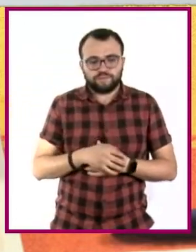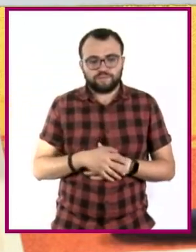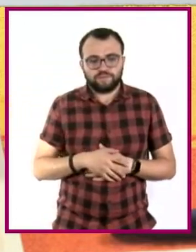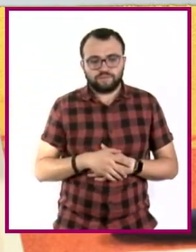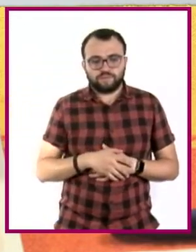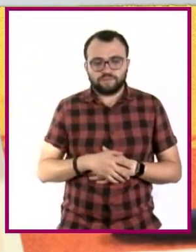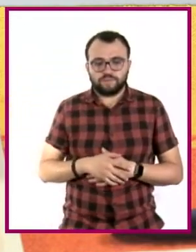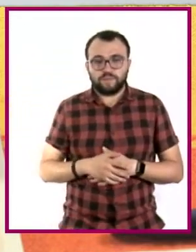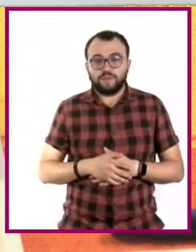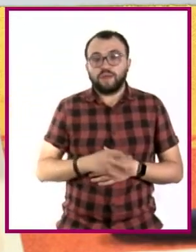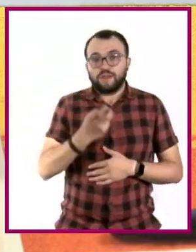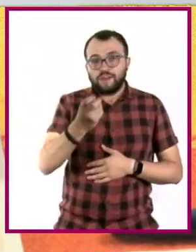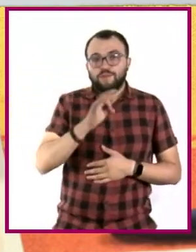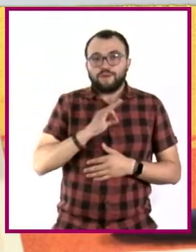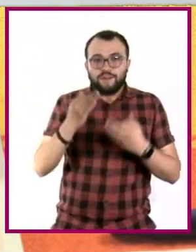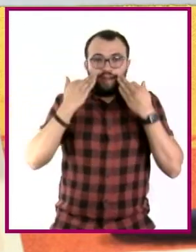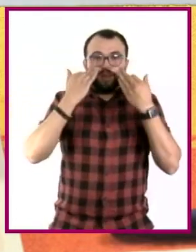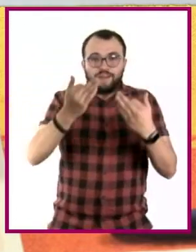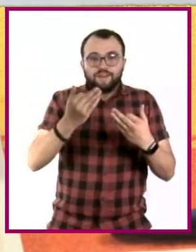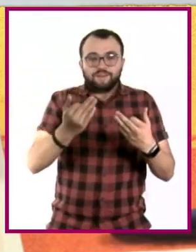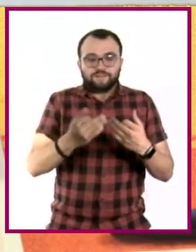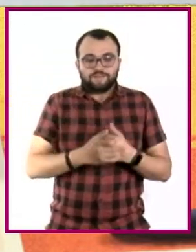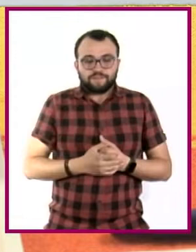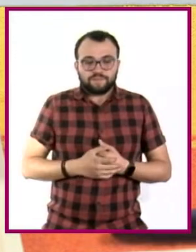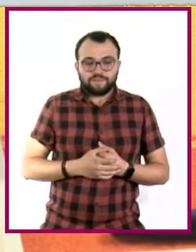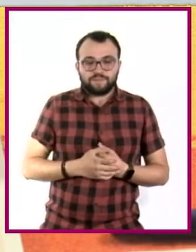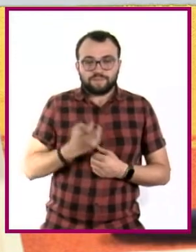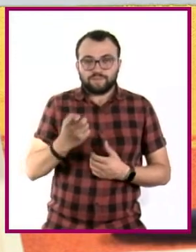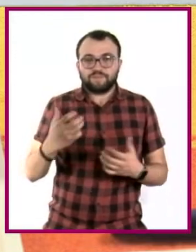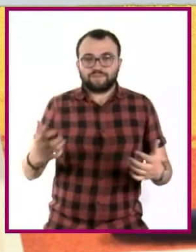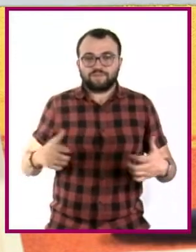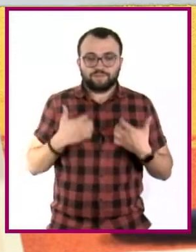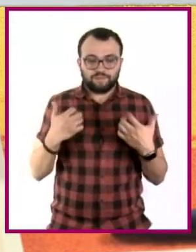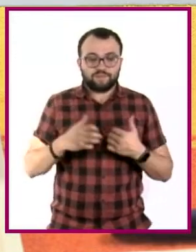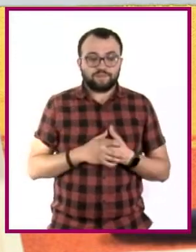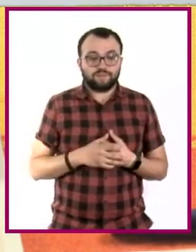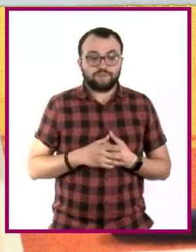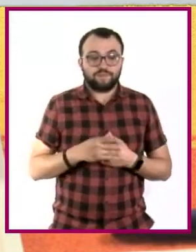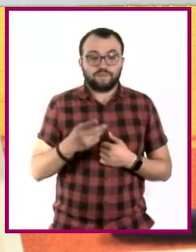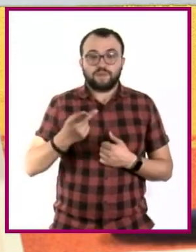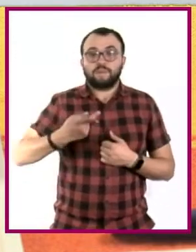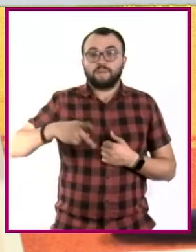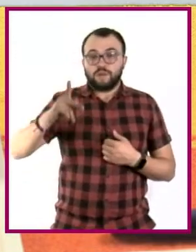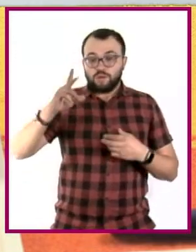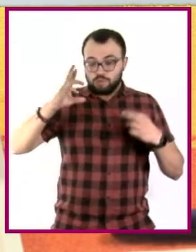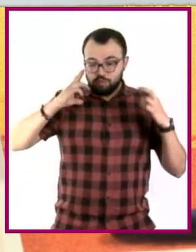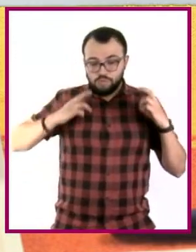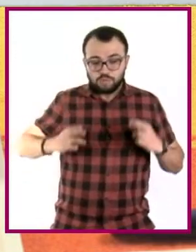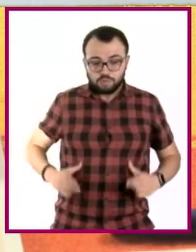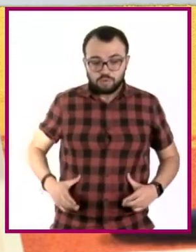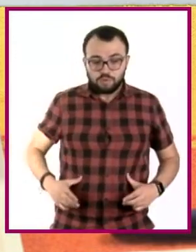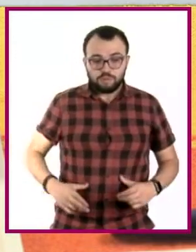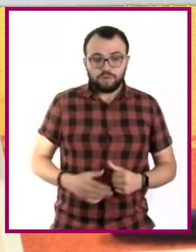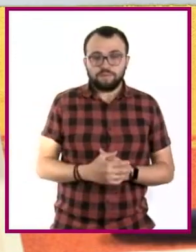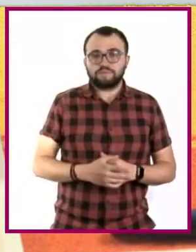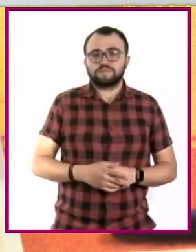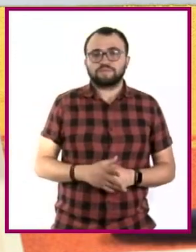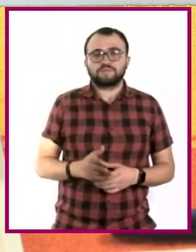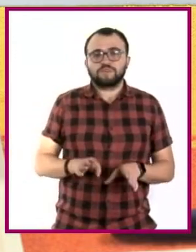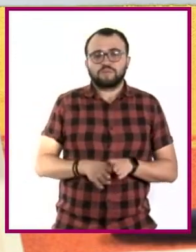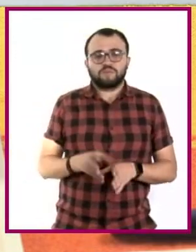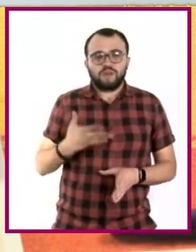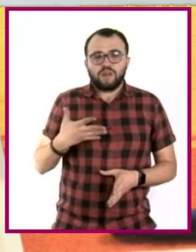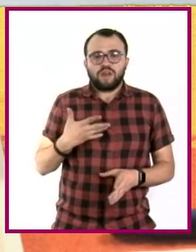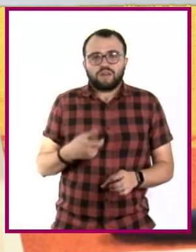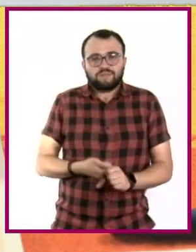fruncido, y ahí se refleja la emoción de enojo, de ira. Pero si ves todo mi cuerpo va a estar